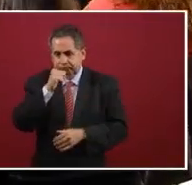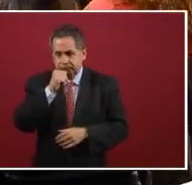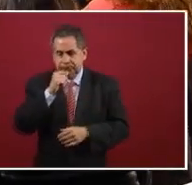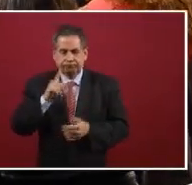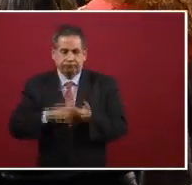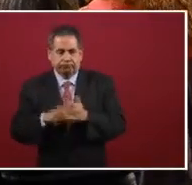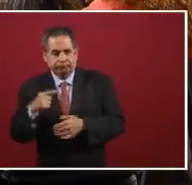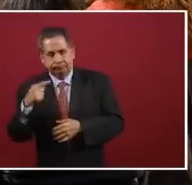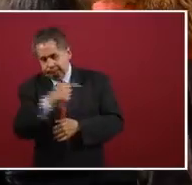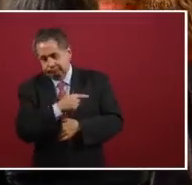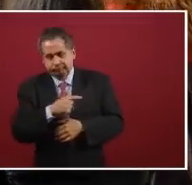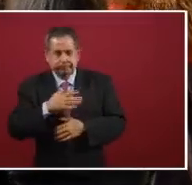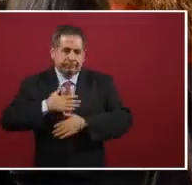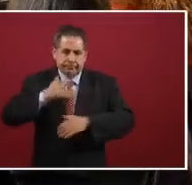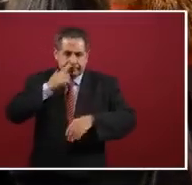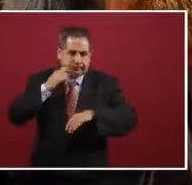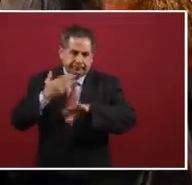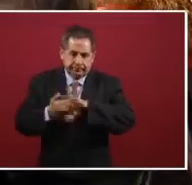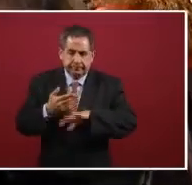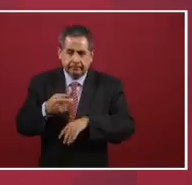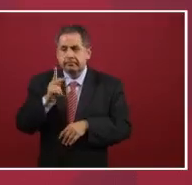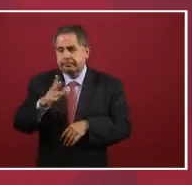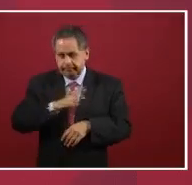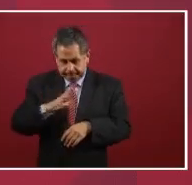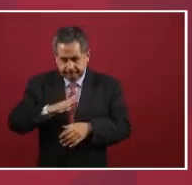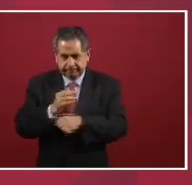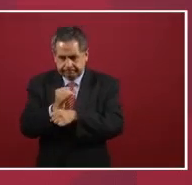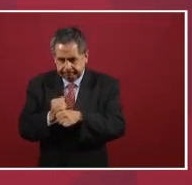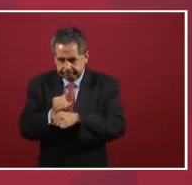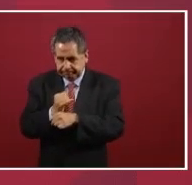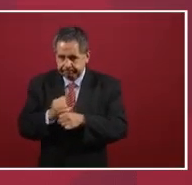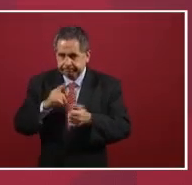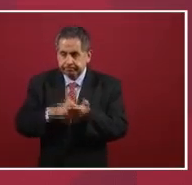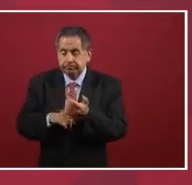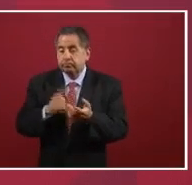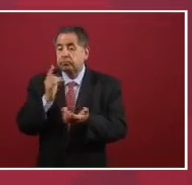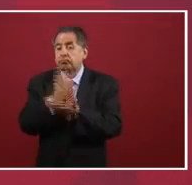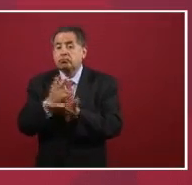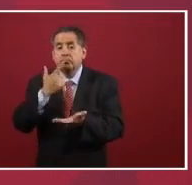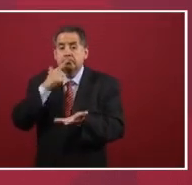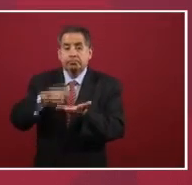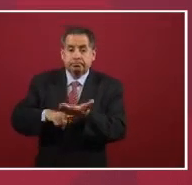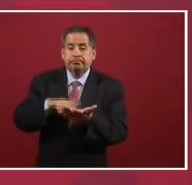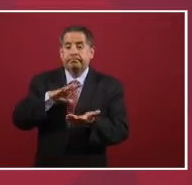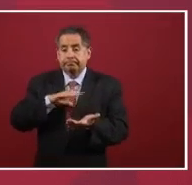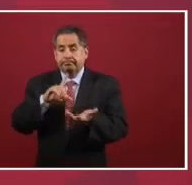investigación hoy porque no me corresponde, pero sí la hay. Y no solo de Celaya, ya de varios puntos.